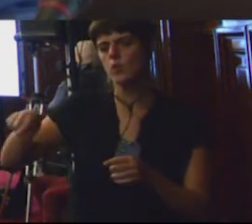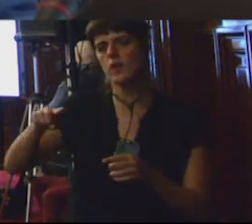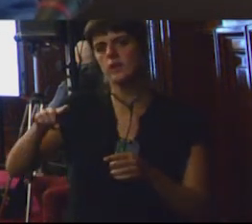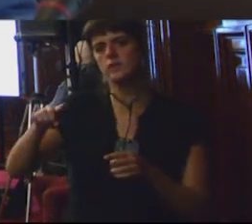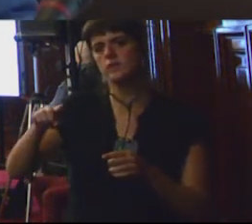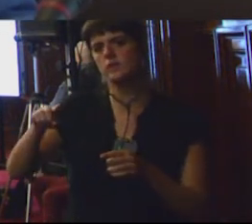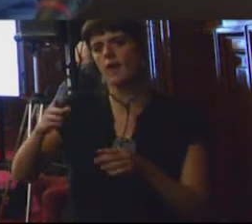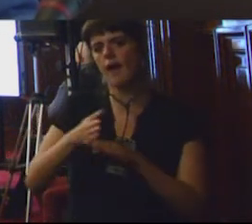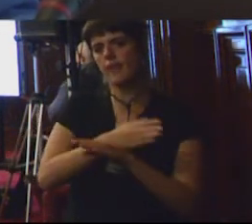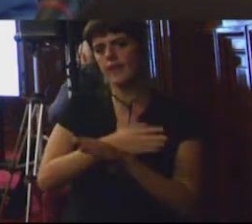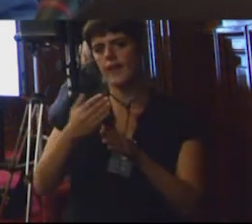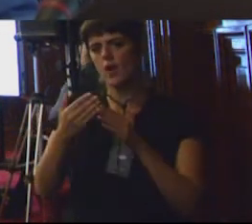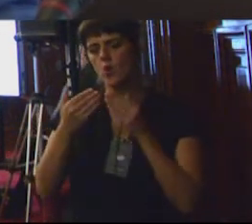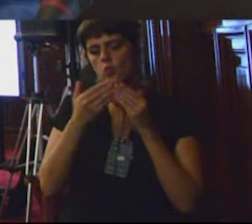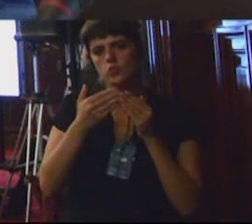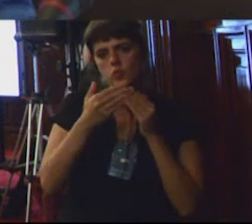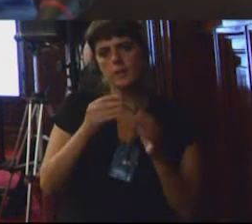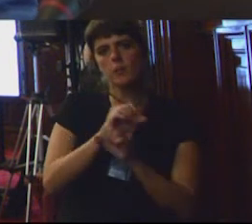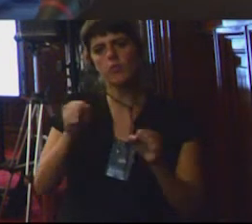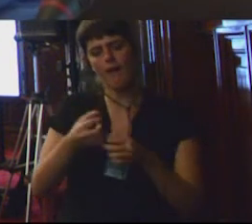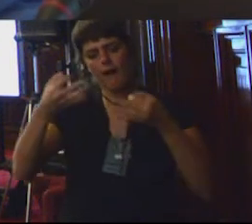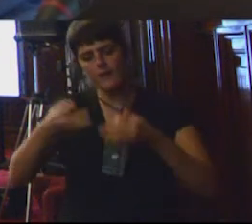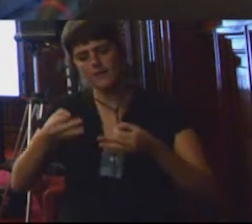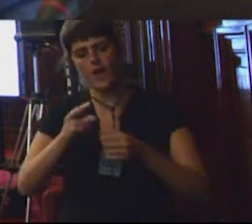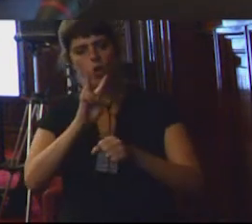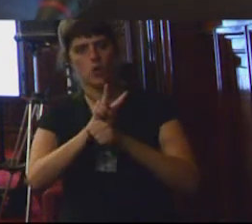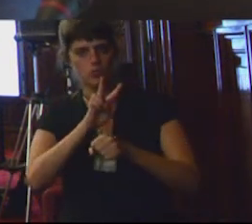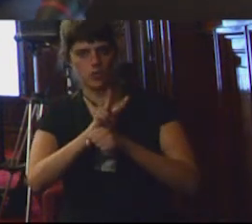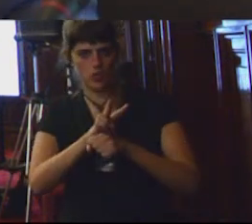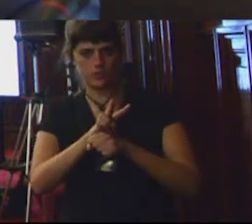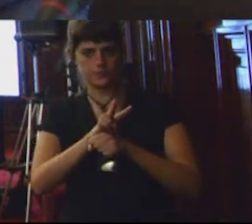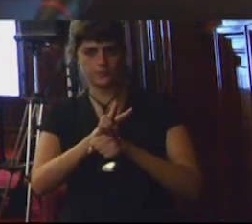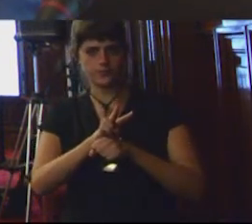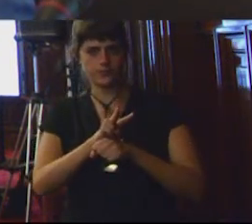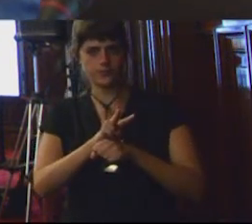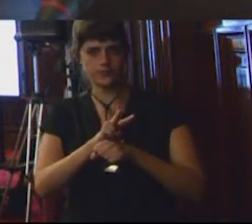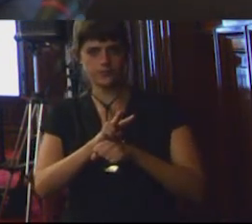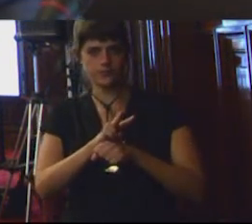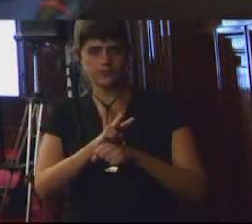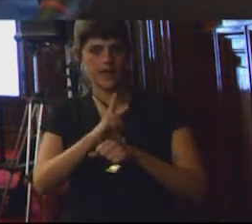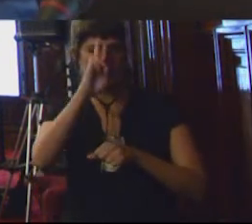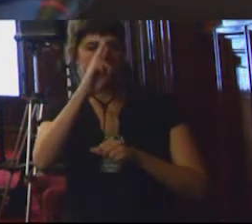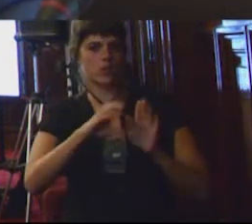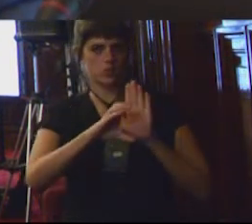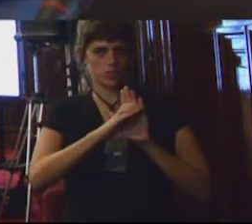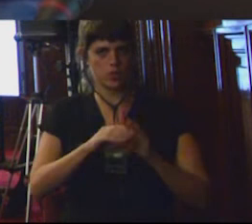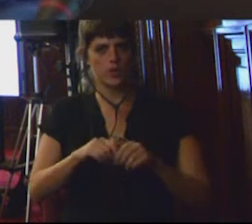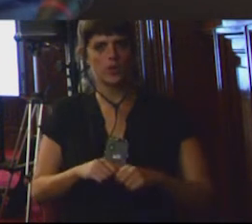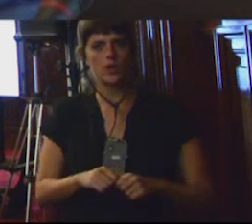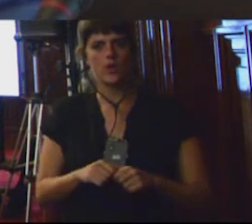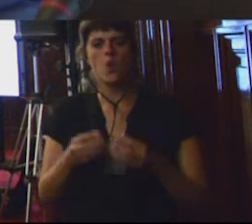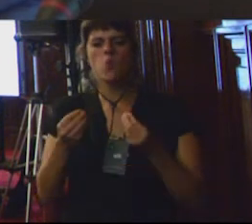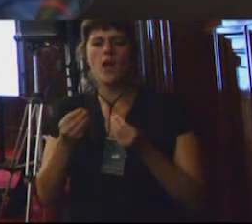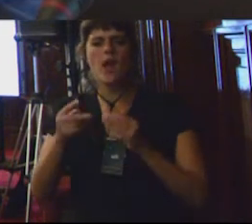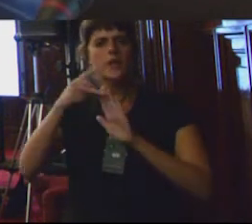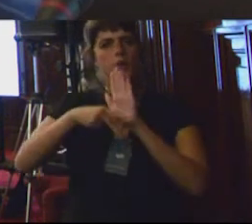garantizar el control y la convencionalidad? ¿Cuáles órganos? cuáles son las normas de la Unión, del